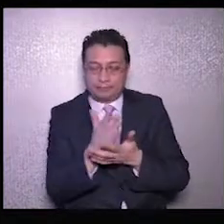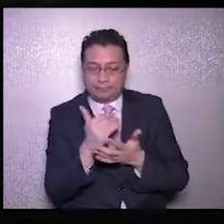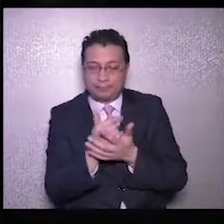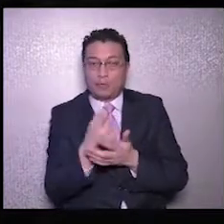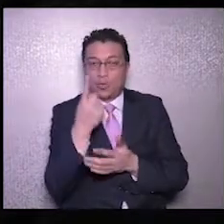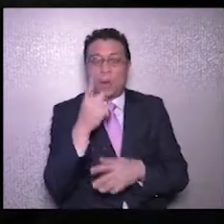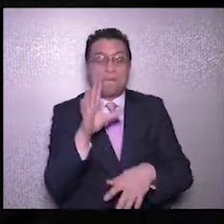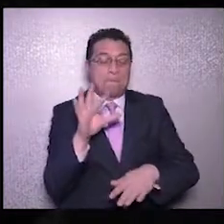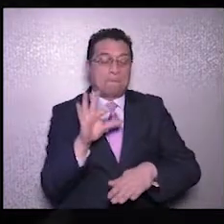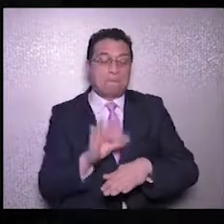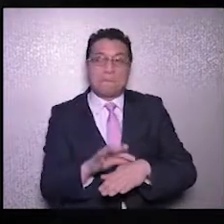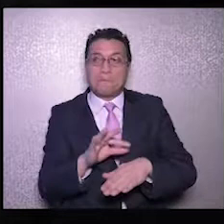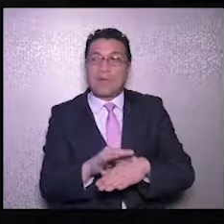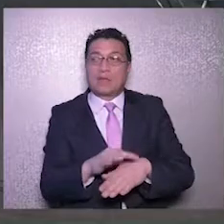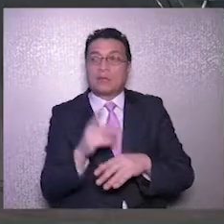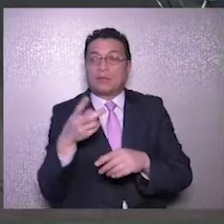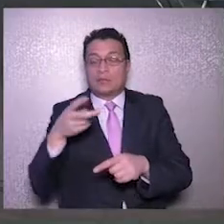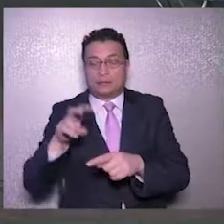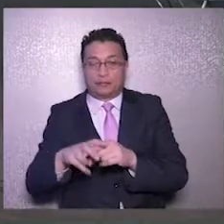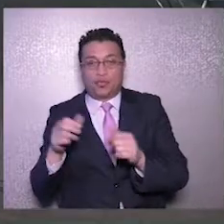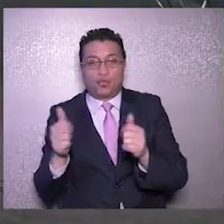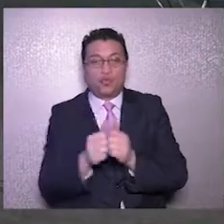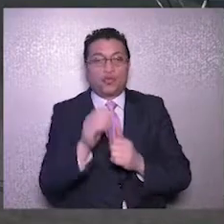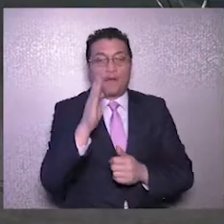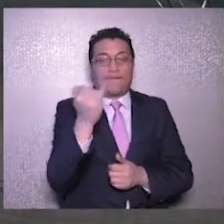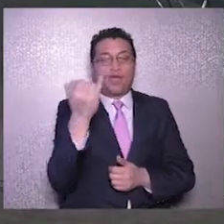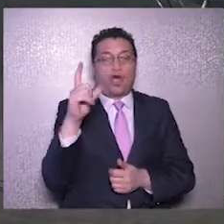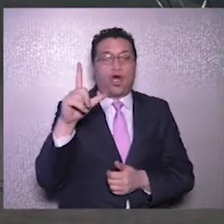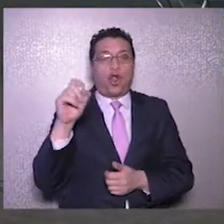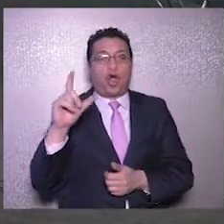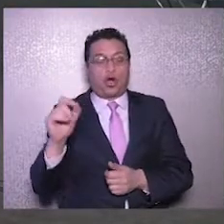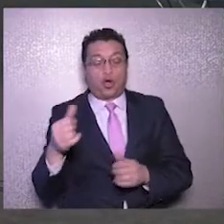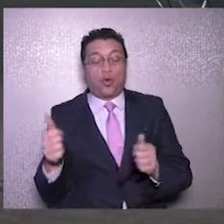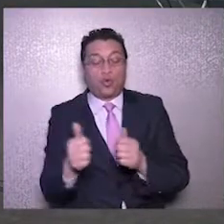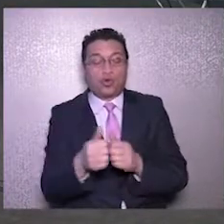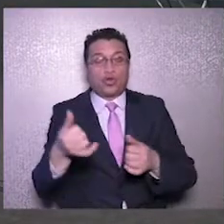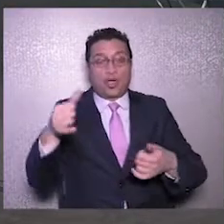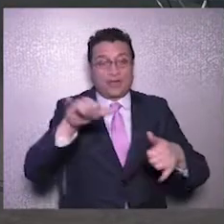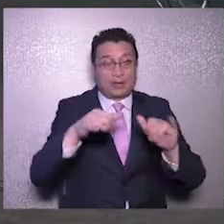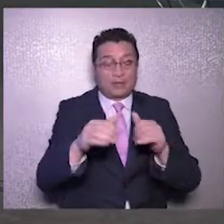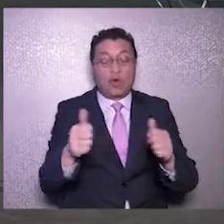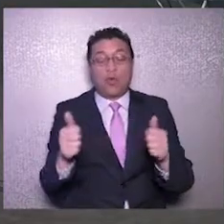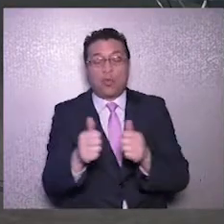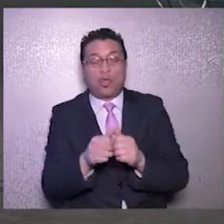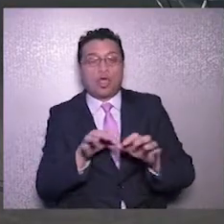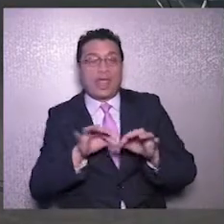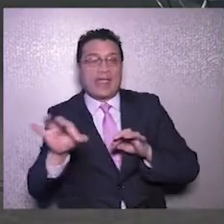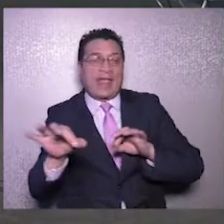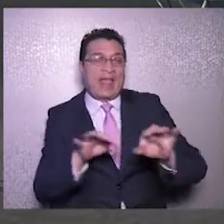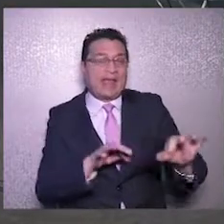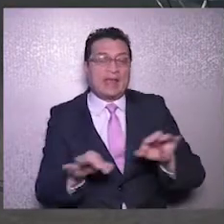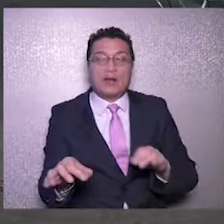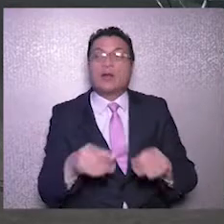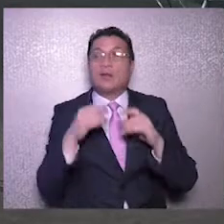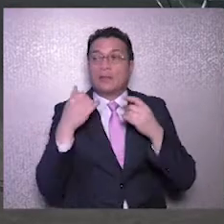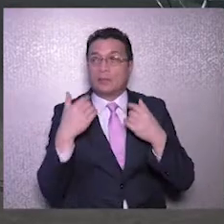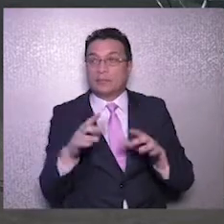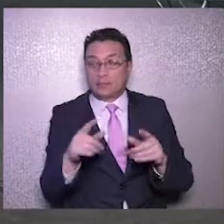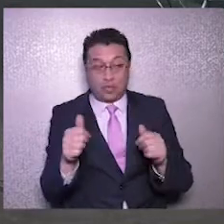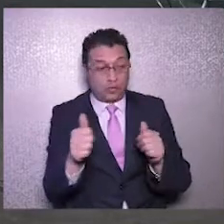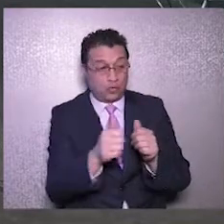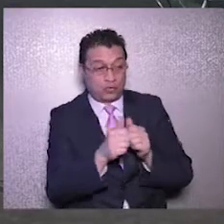un médico se sentó con un biólogo, se sentó con un químico y se sentó con un ingeniero y lograron entre